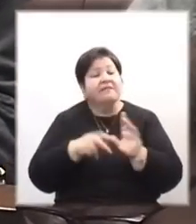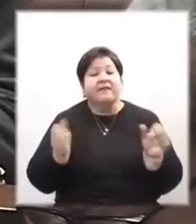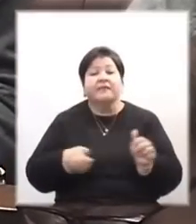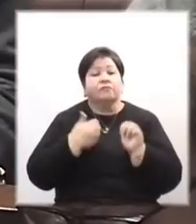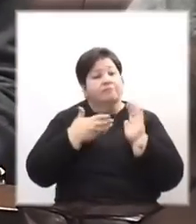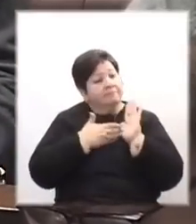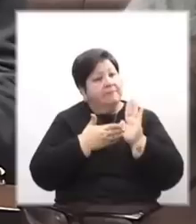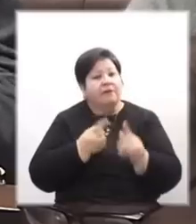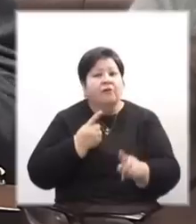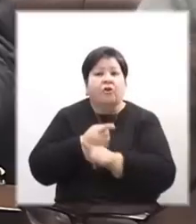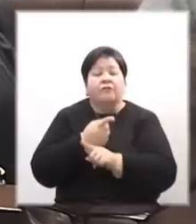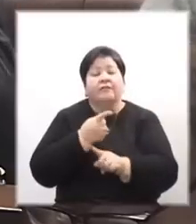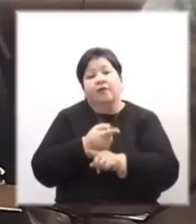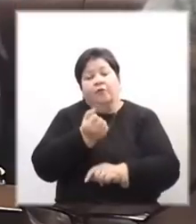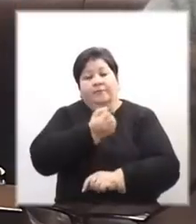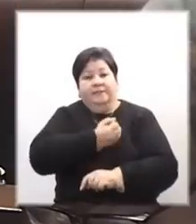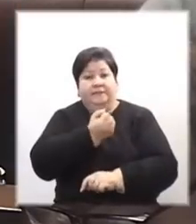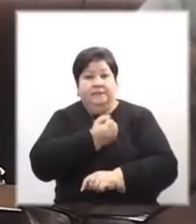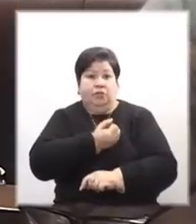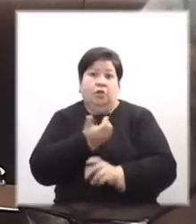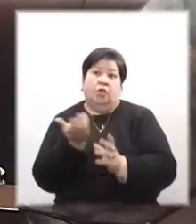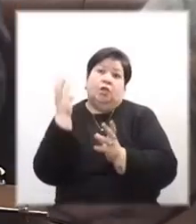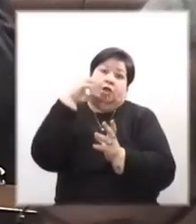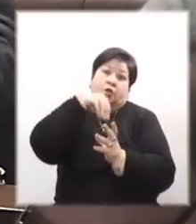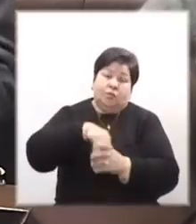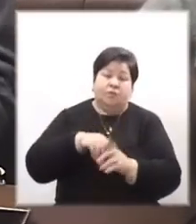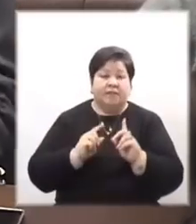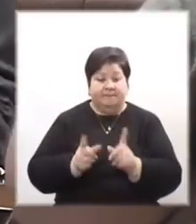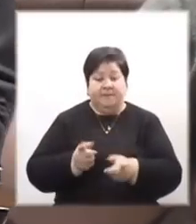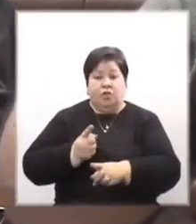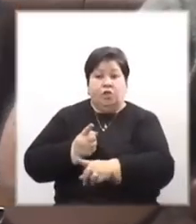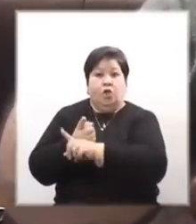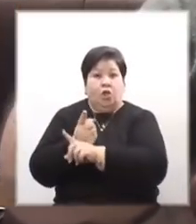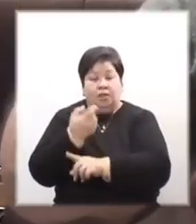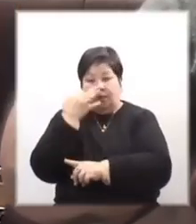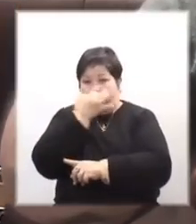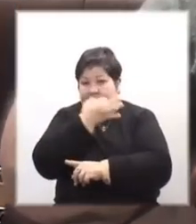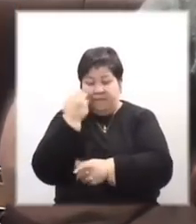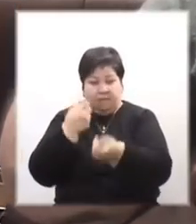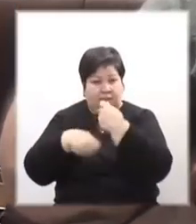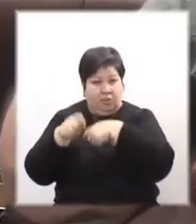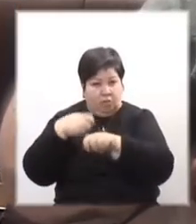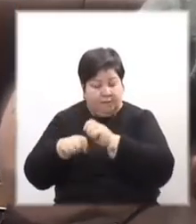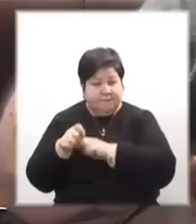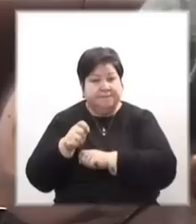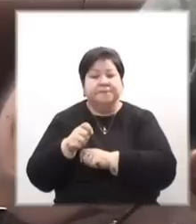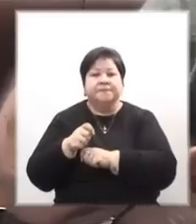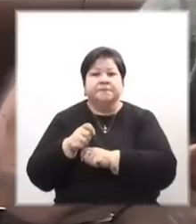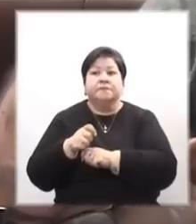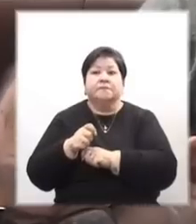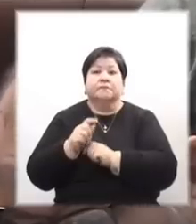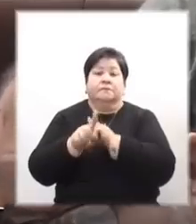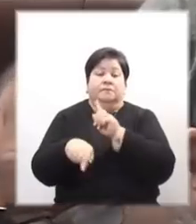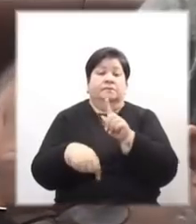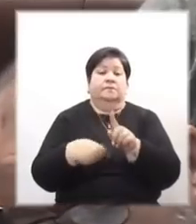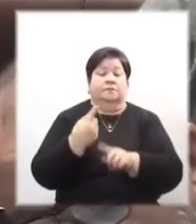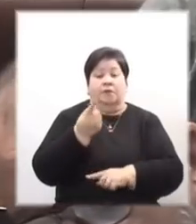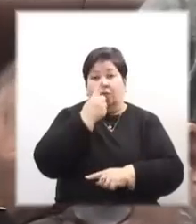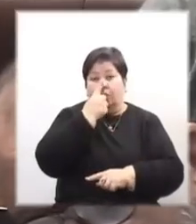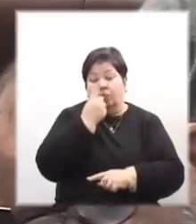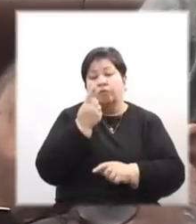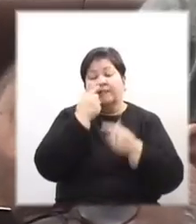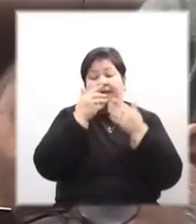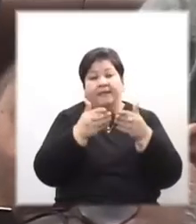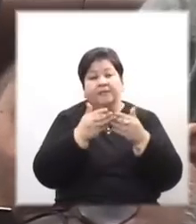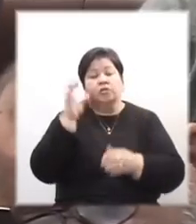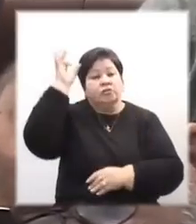los homicidios que incluía el combate al narcotráfico. El 7 de junio, en la interpelación que se le realizó por parte del Frente Amplio